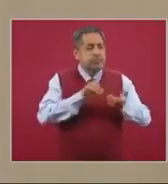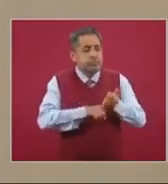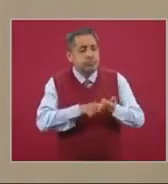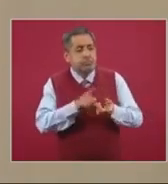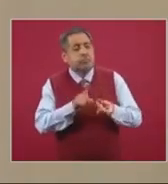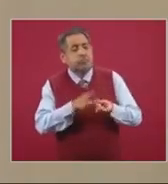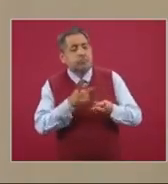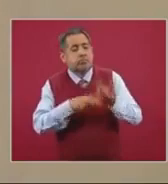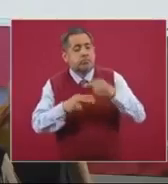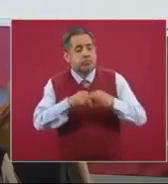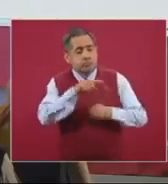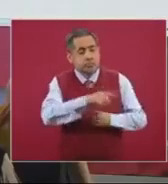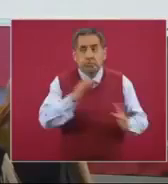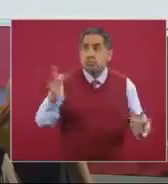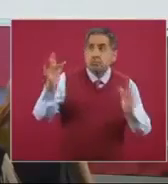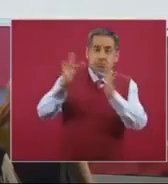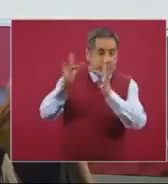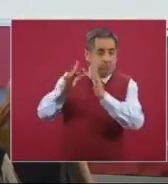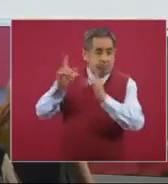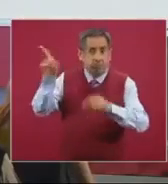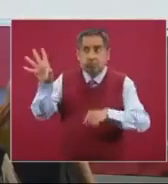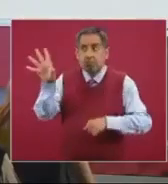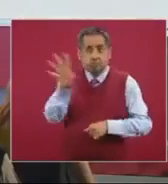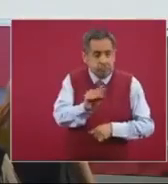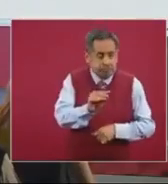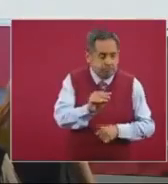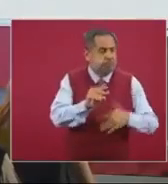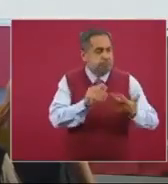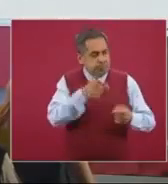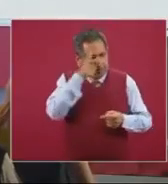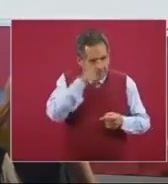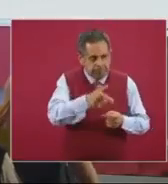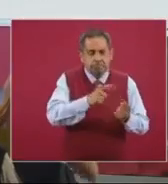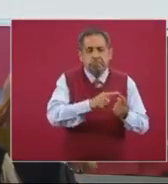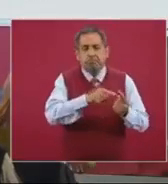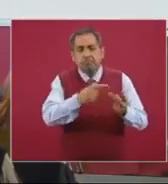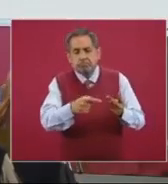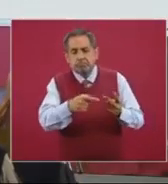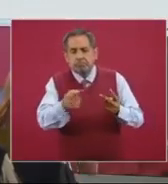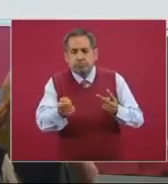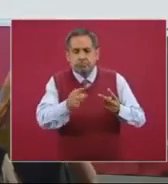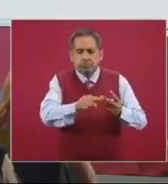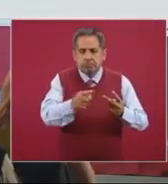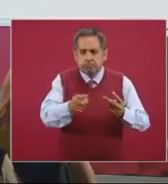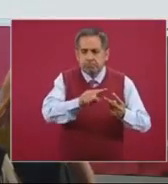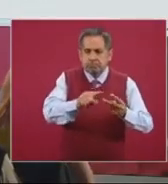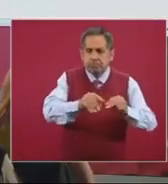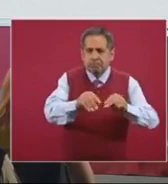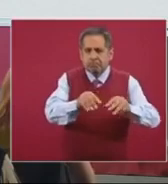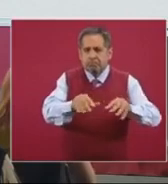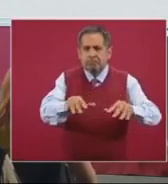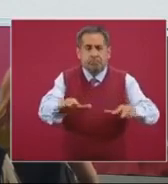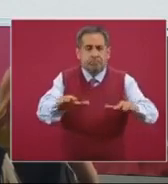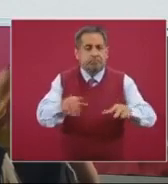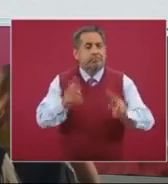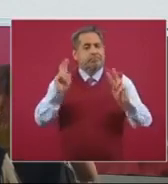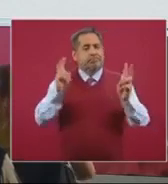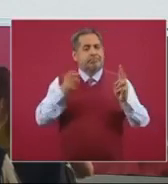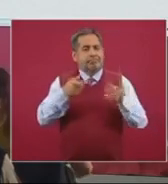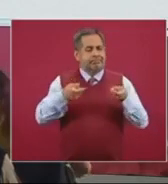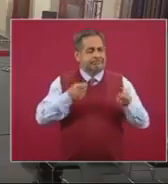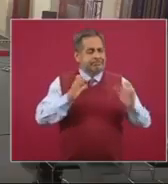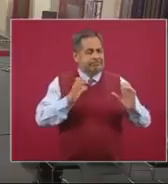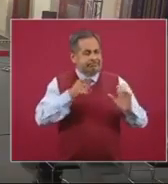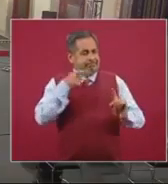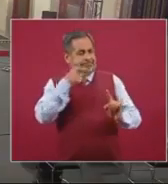personas que estuvieron físicamente cercanas a una persona enferma durante el periodo relevante para el contagio. Y esto se llama contención